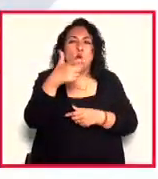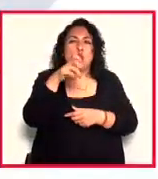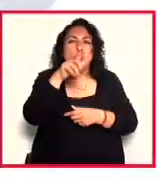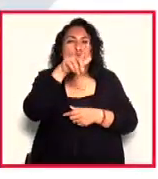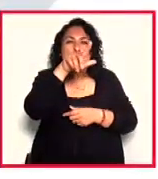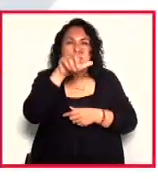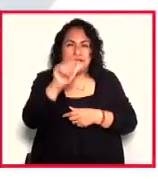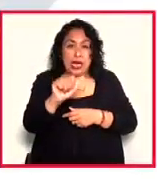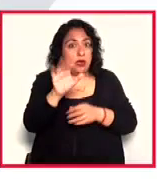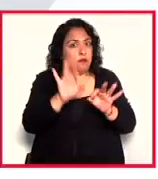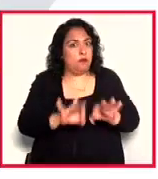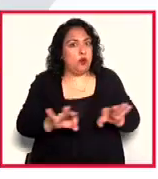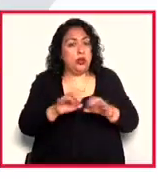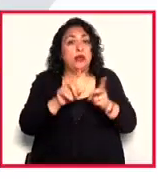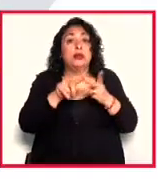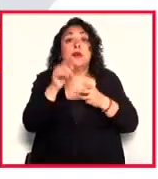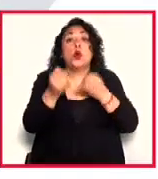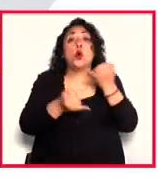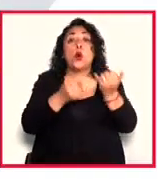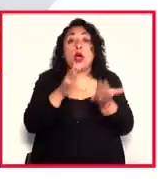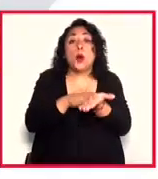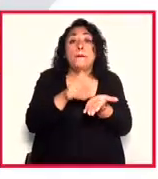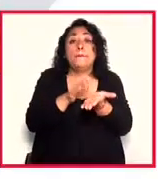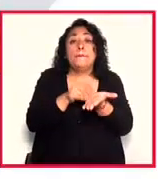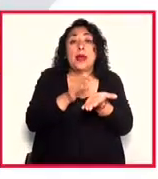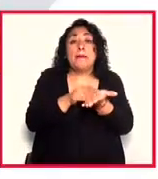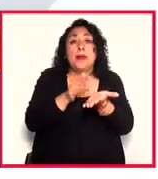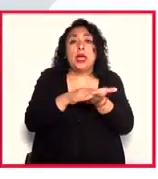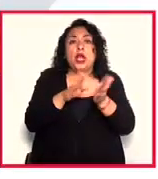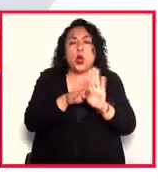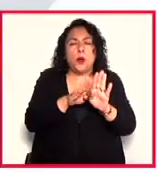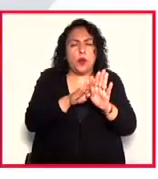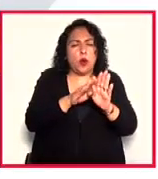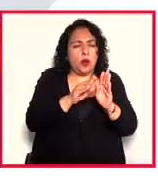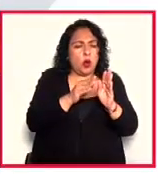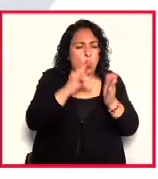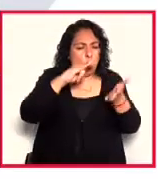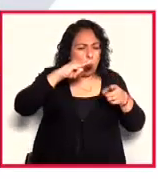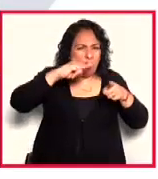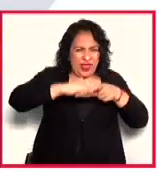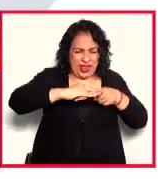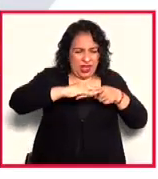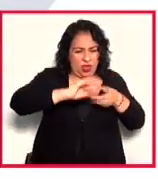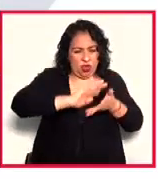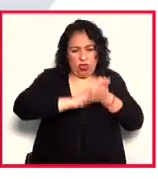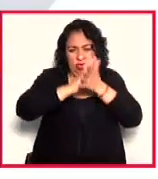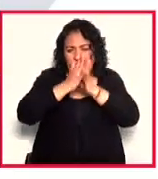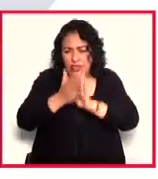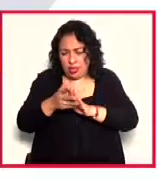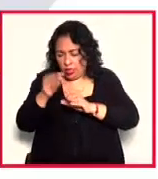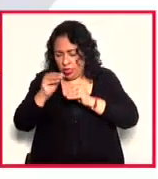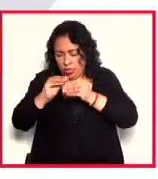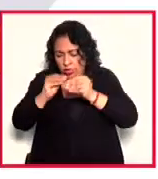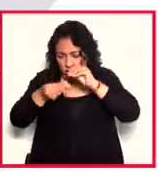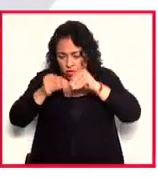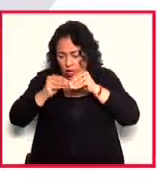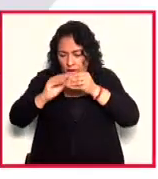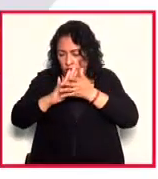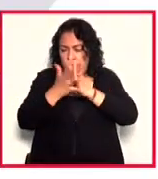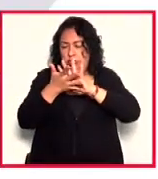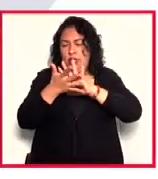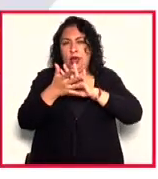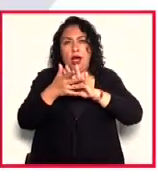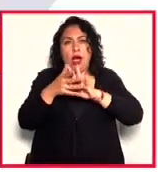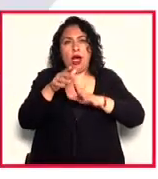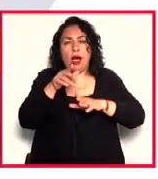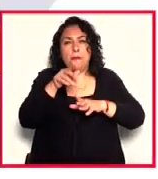Tenemos el juego del papel en escena, de cómo se transforma un cuadrado de papel en una grulla mágicamente, no se la pueden perder.